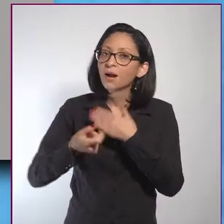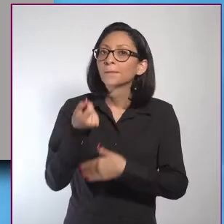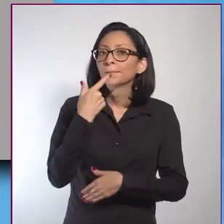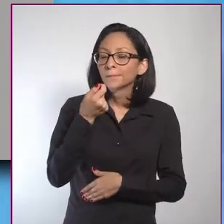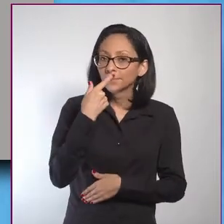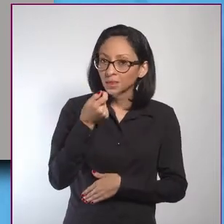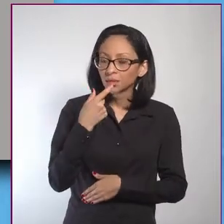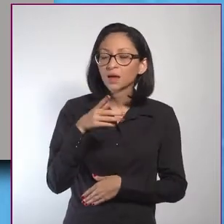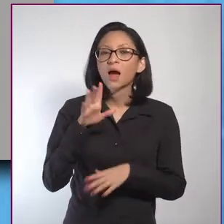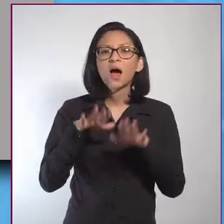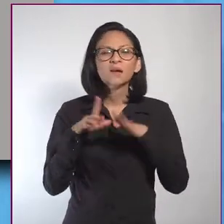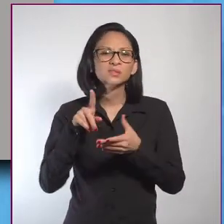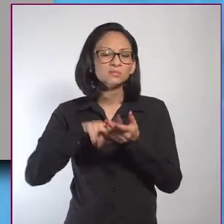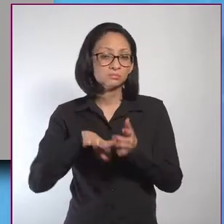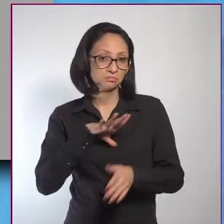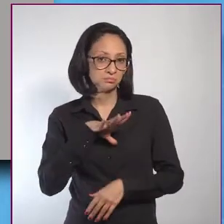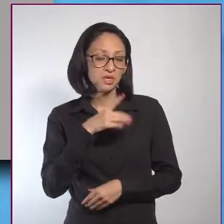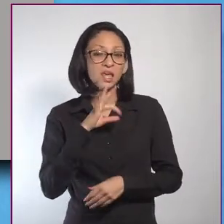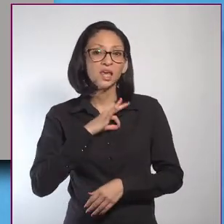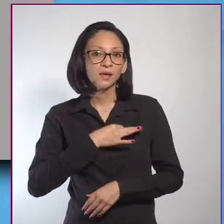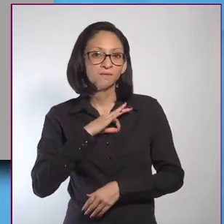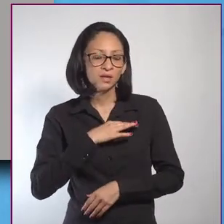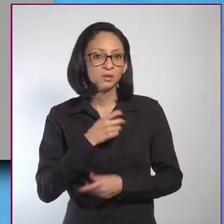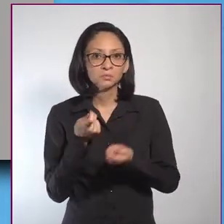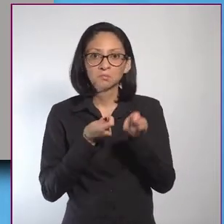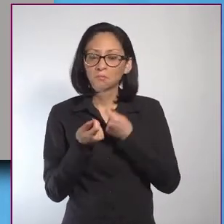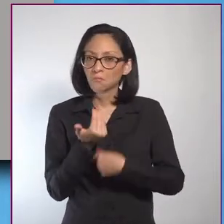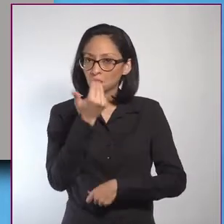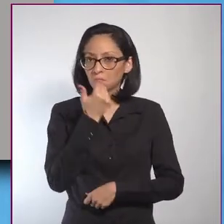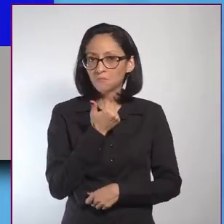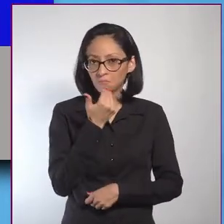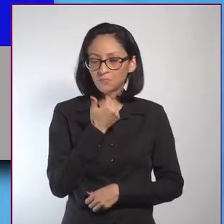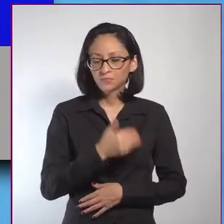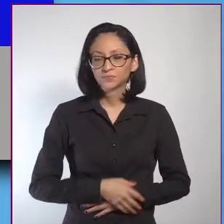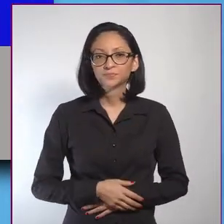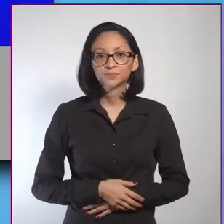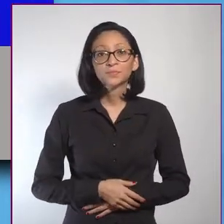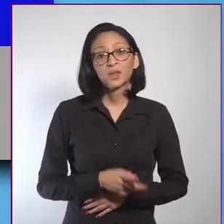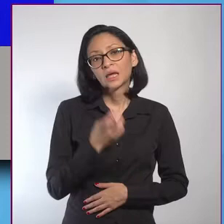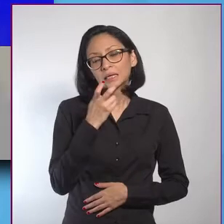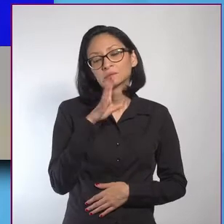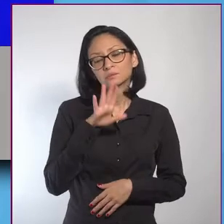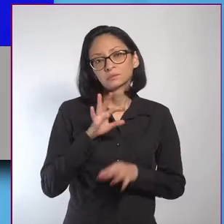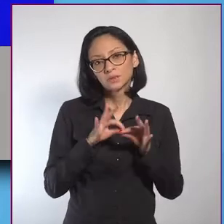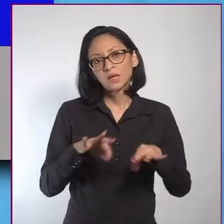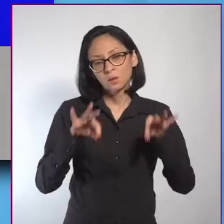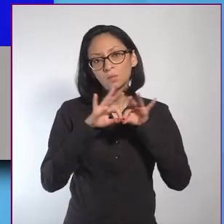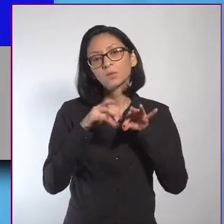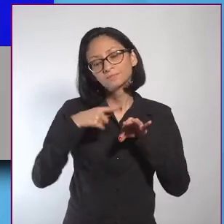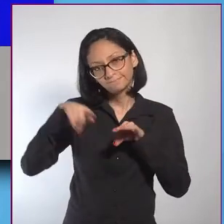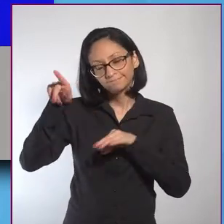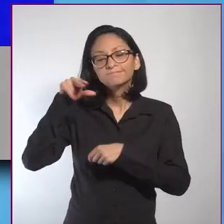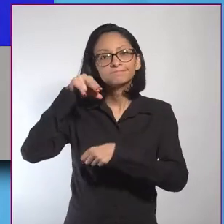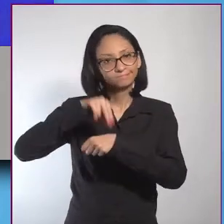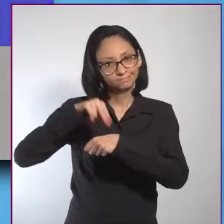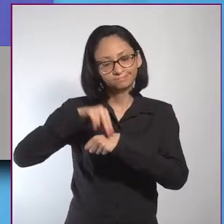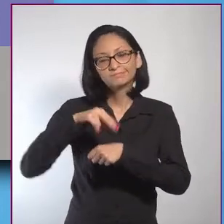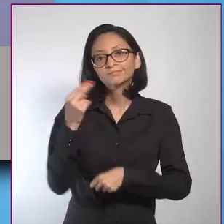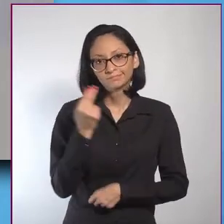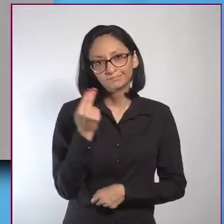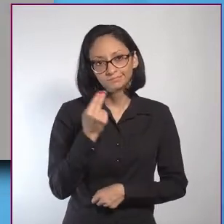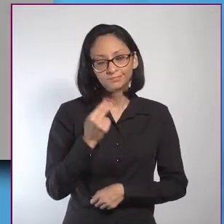algunas infecciones o descontrol muy importante. También es una complicación que debe tratarse en el servicio de